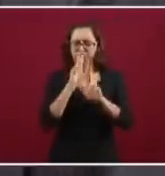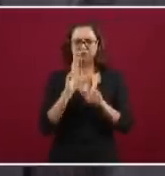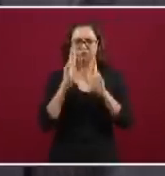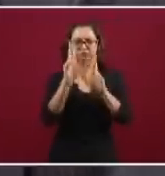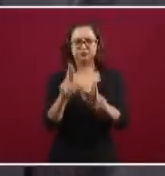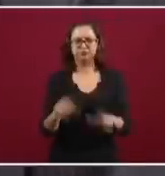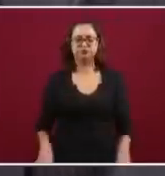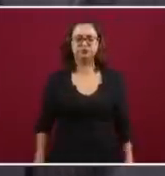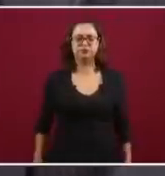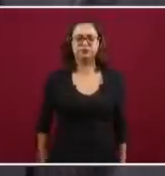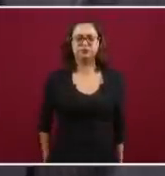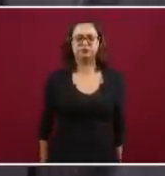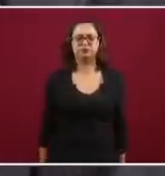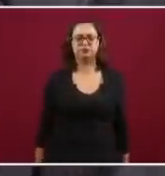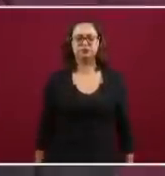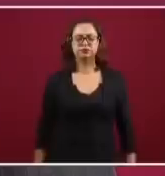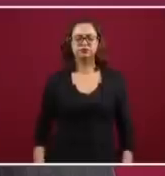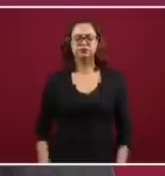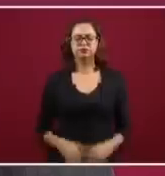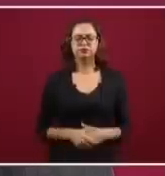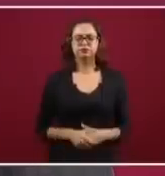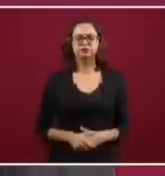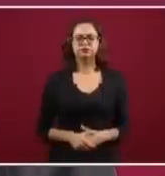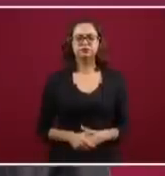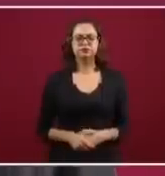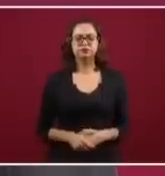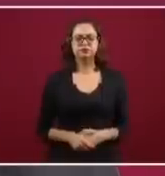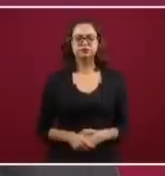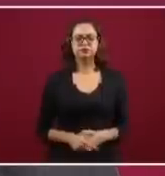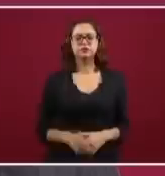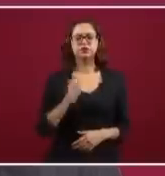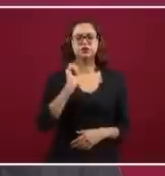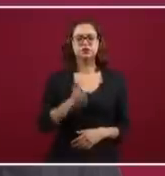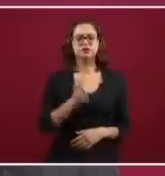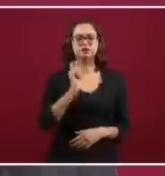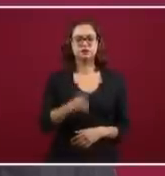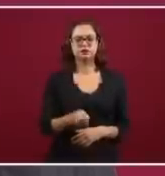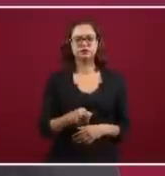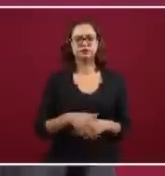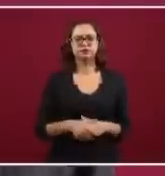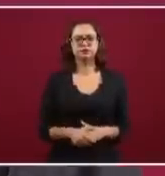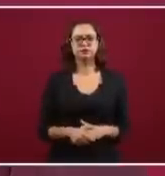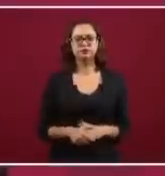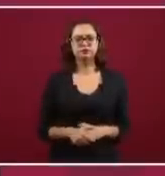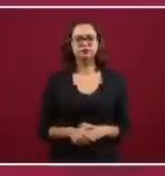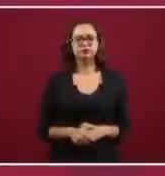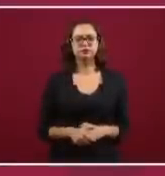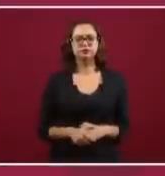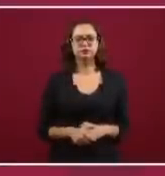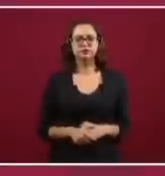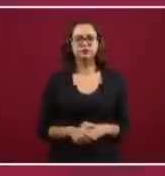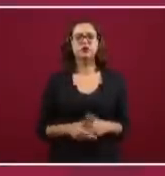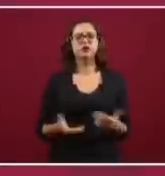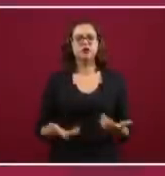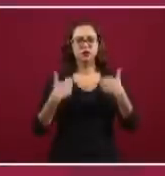Esto yo creo que se entiende